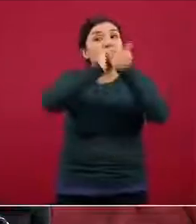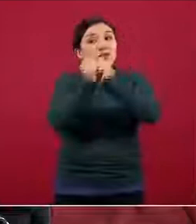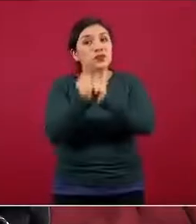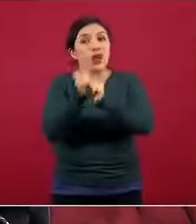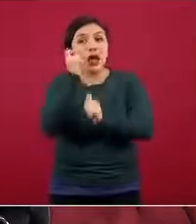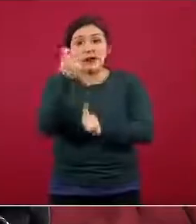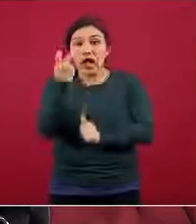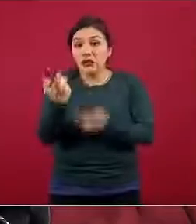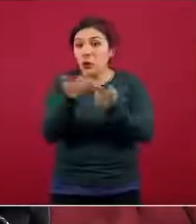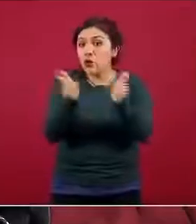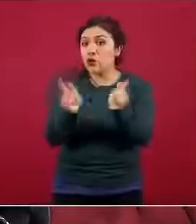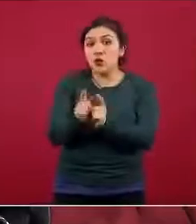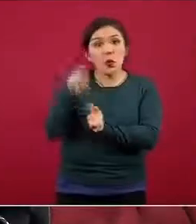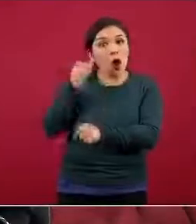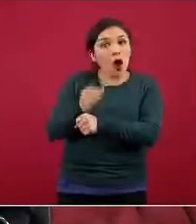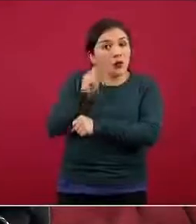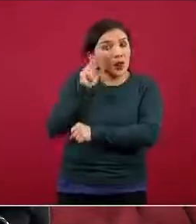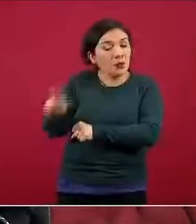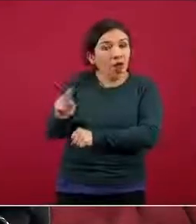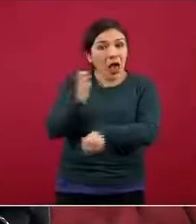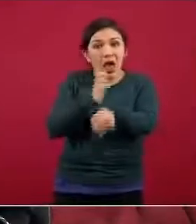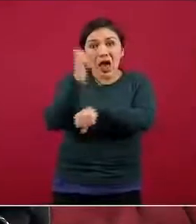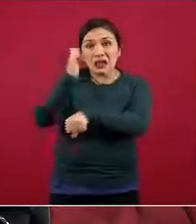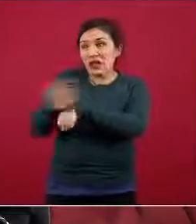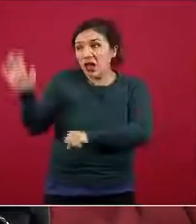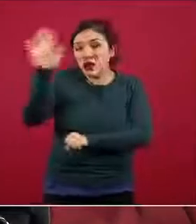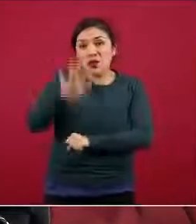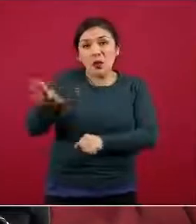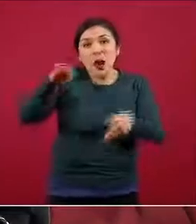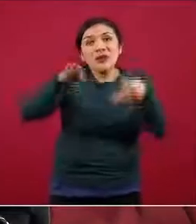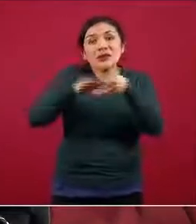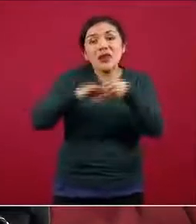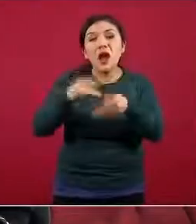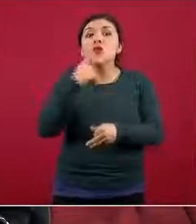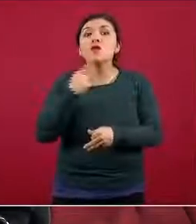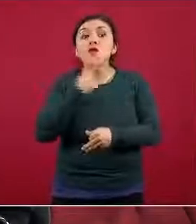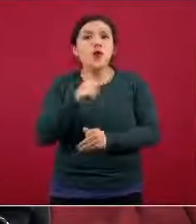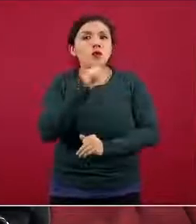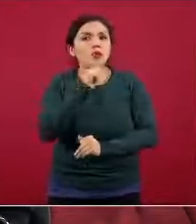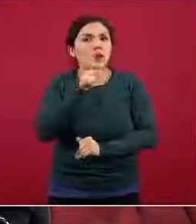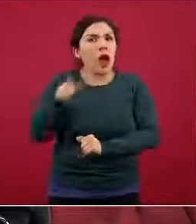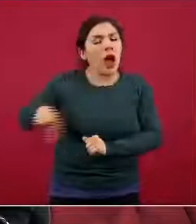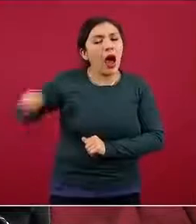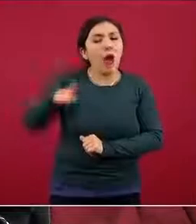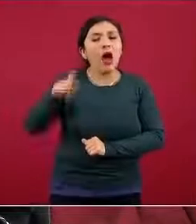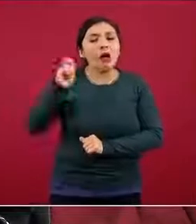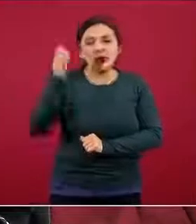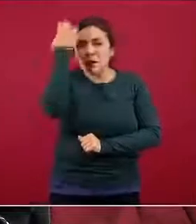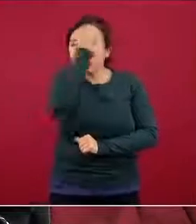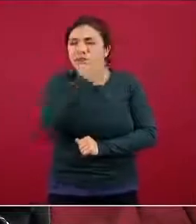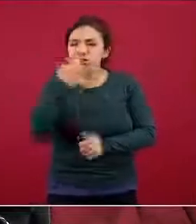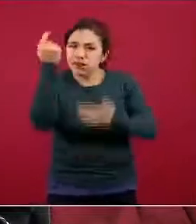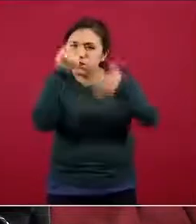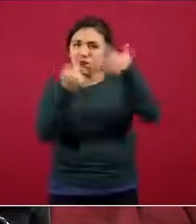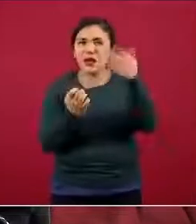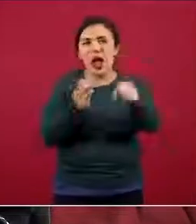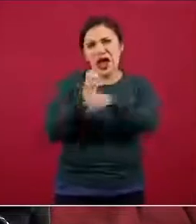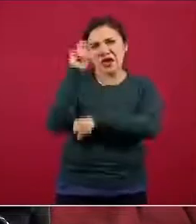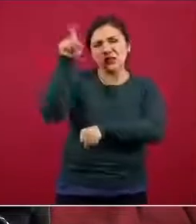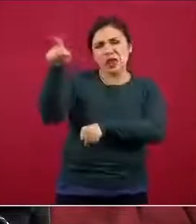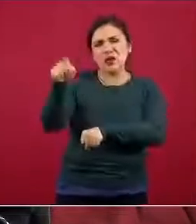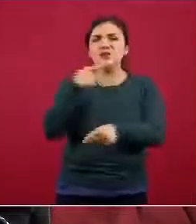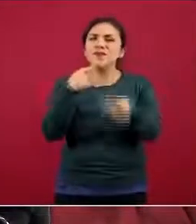en este grupo de entidades federativas que están cerca del rojo, dada la evaluación estatal que hicieron,